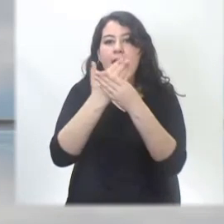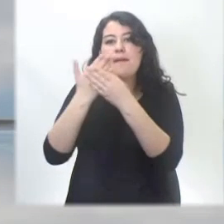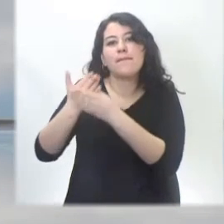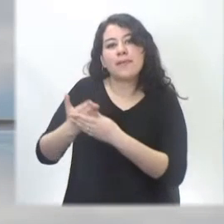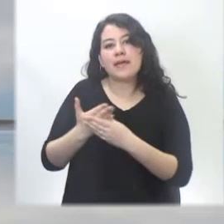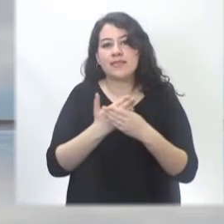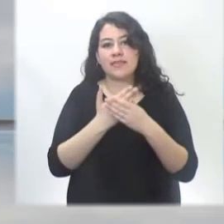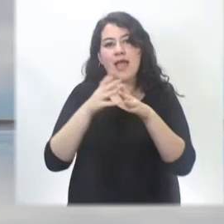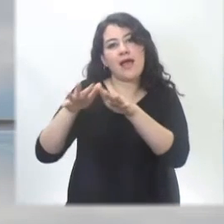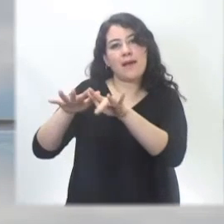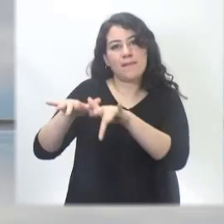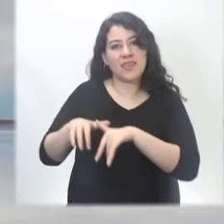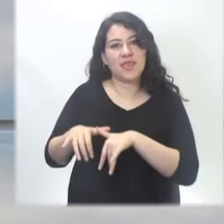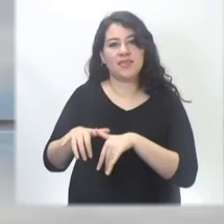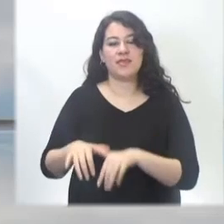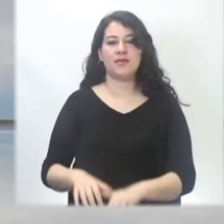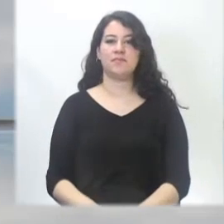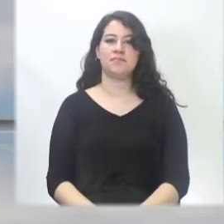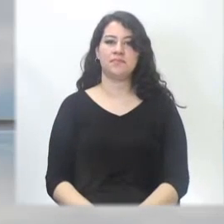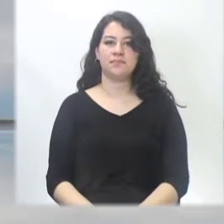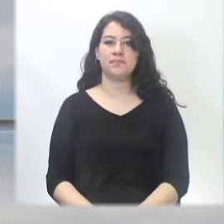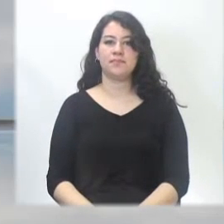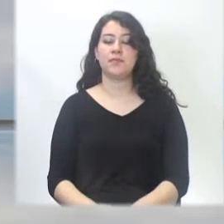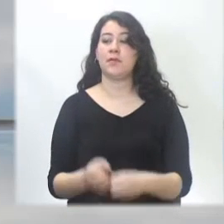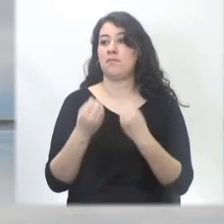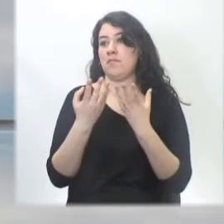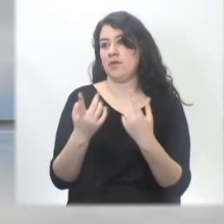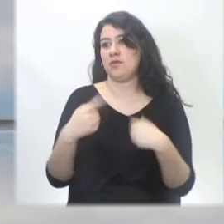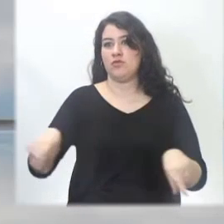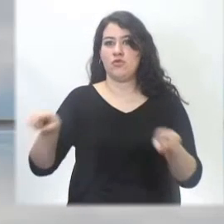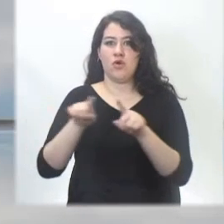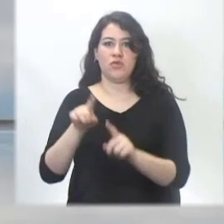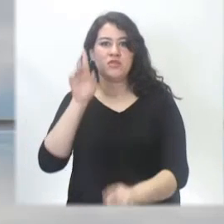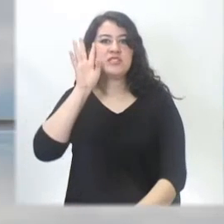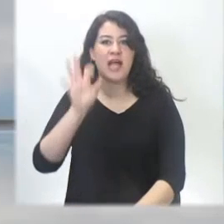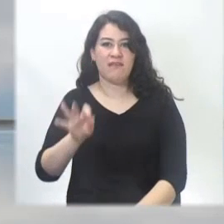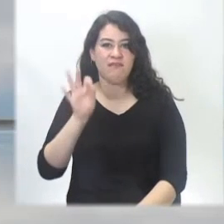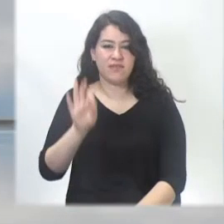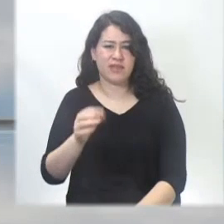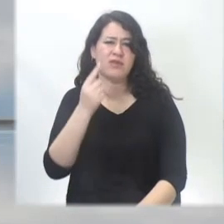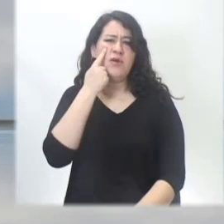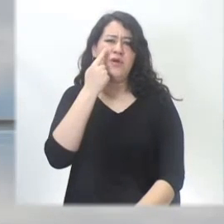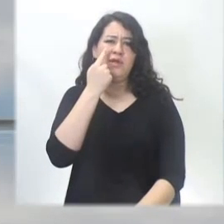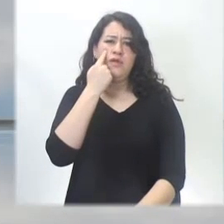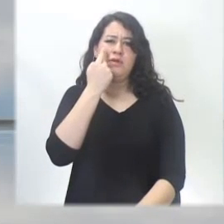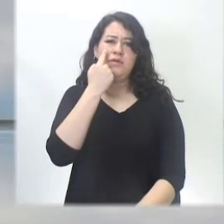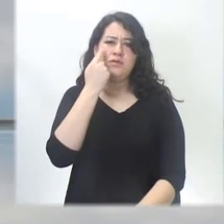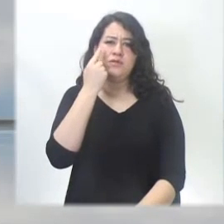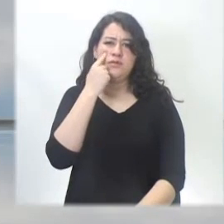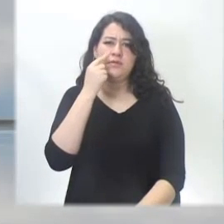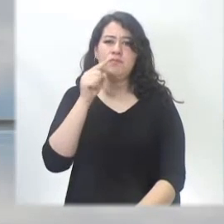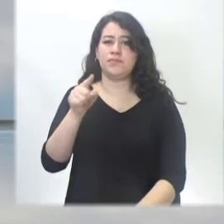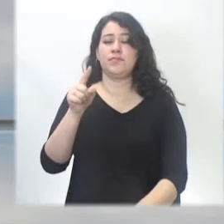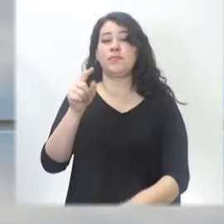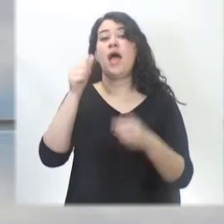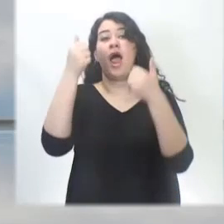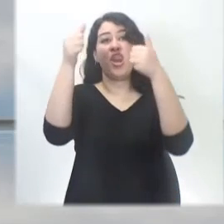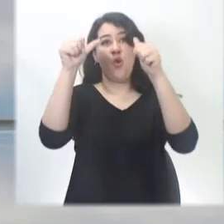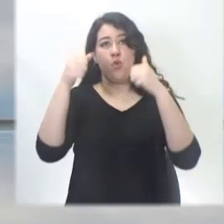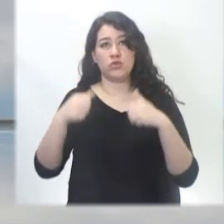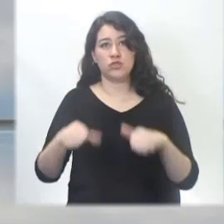y al expediente. Porque es conocido por todos que este anuncio